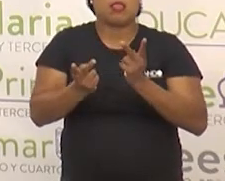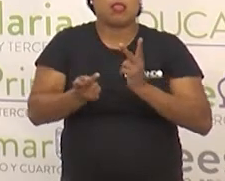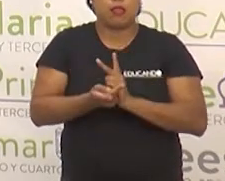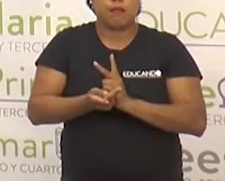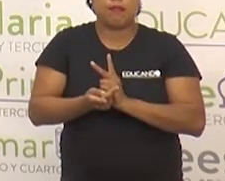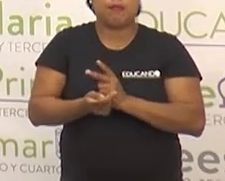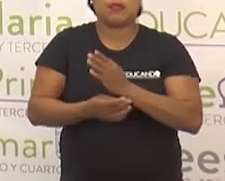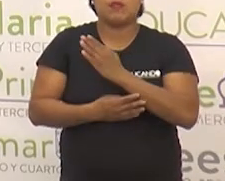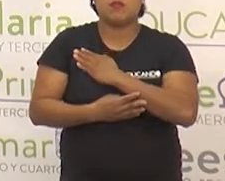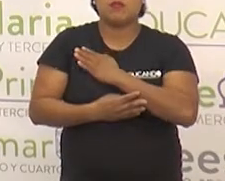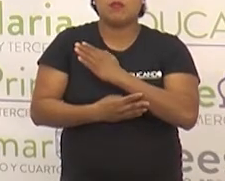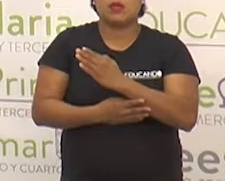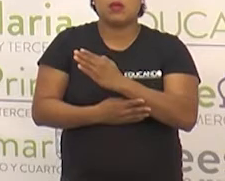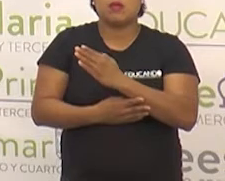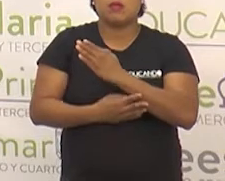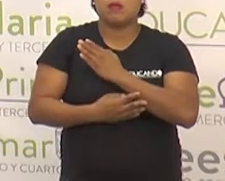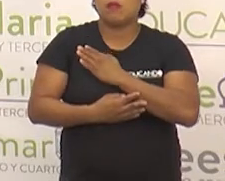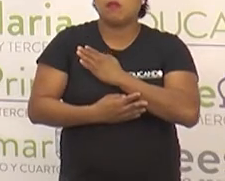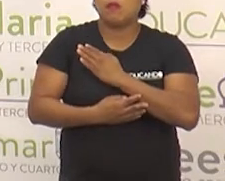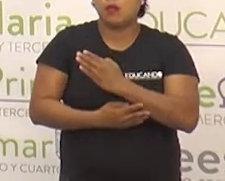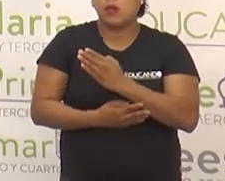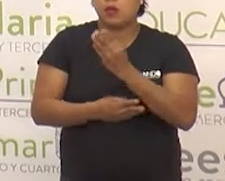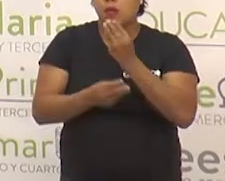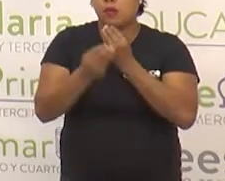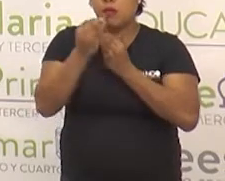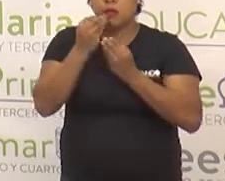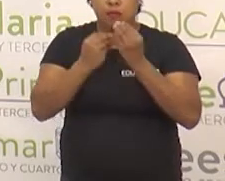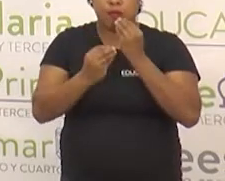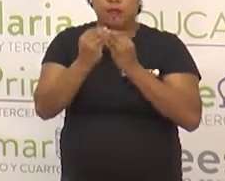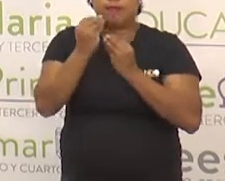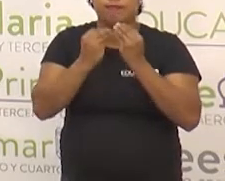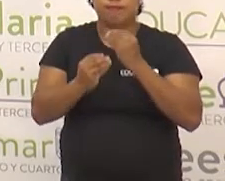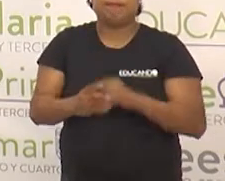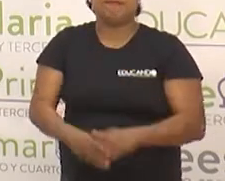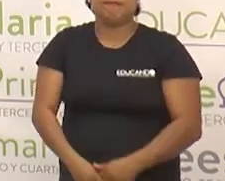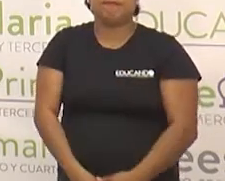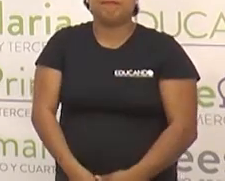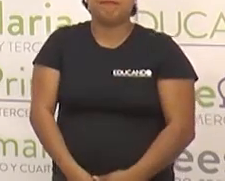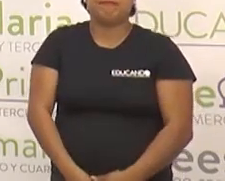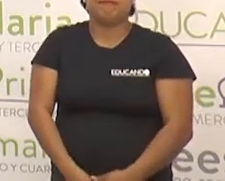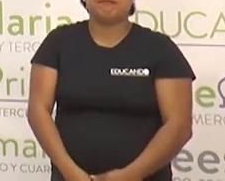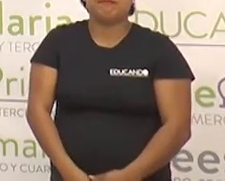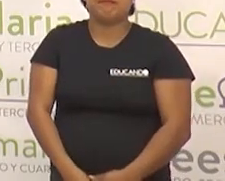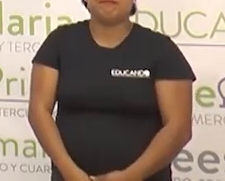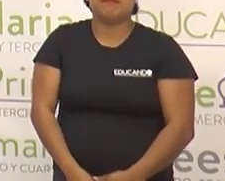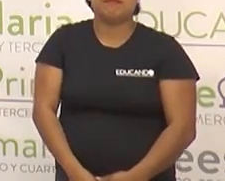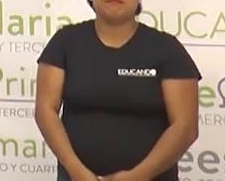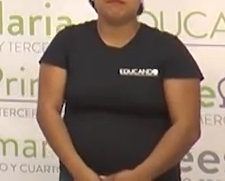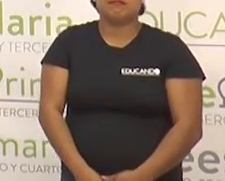plato. ¿El plato de qué? El plato del buen comer.